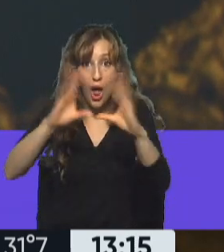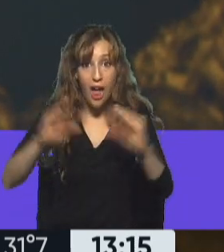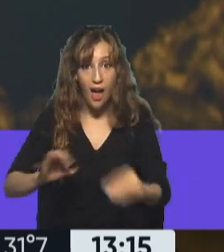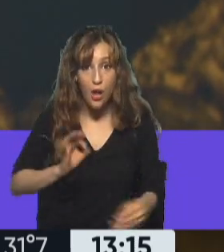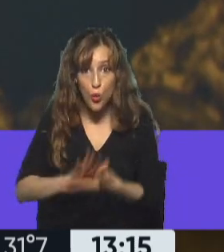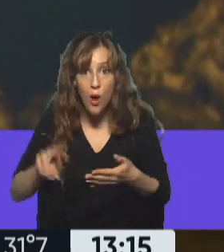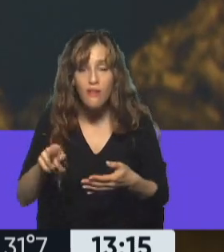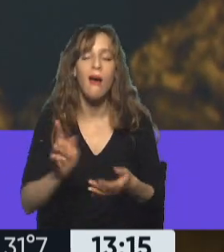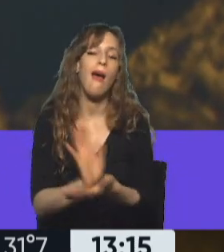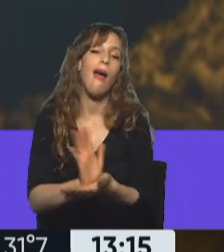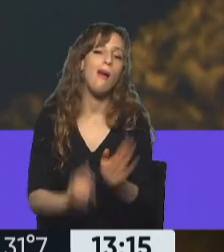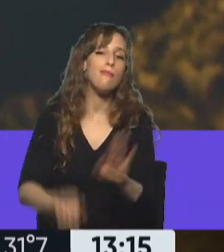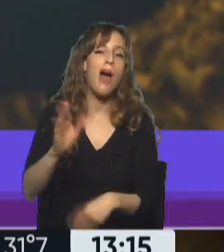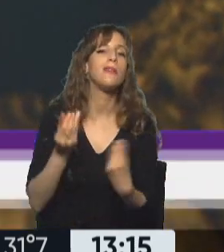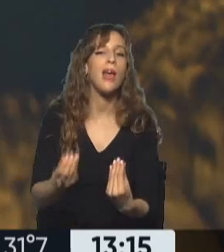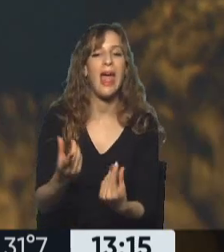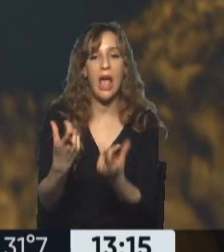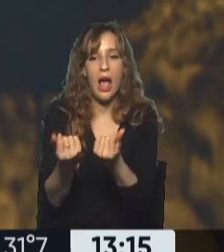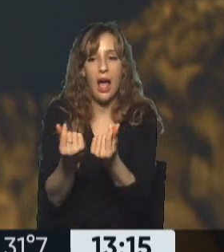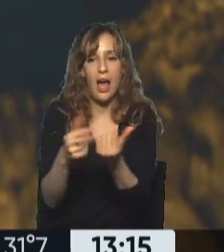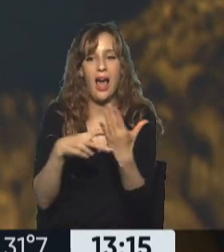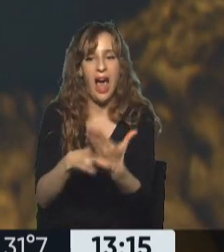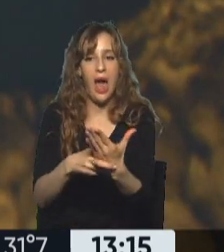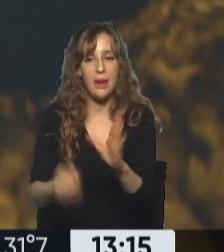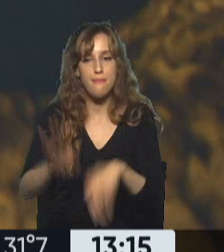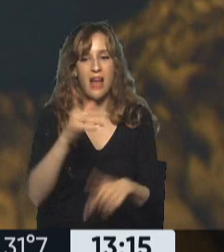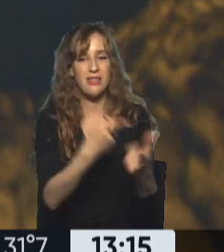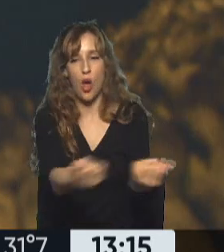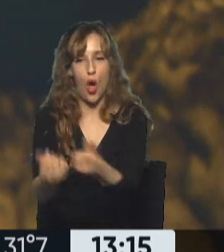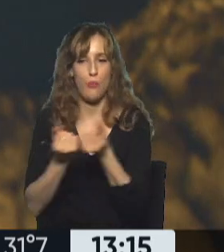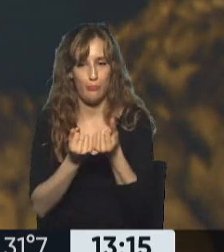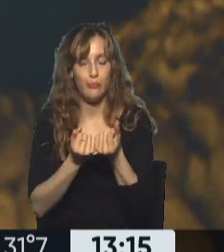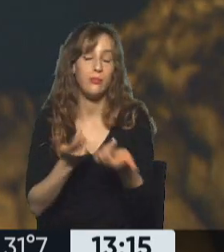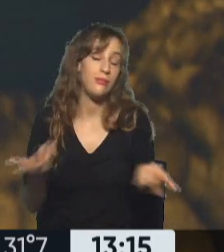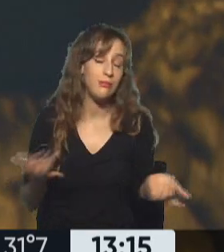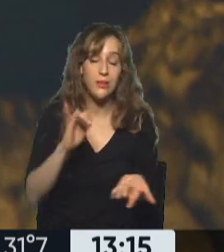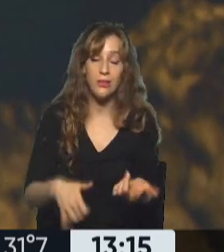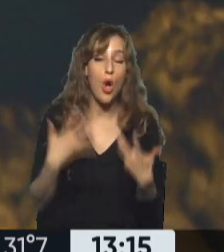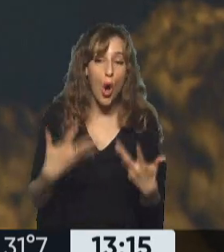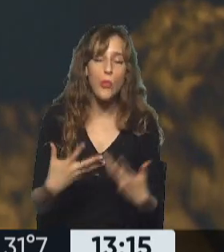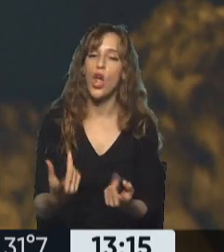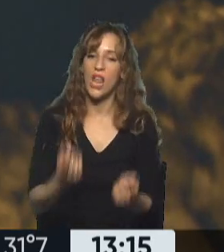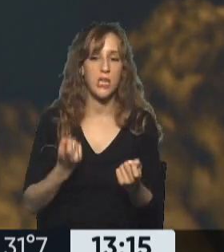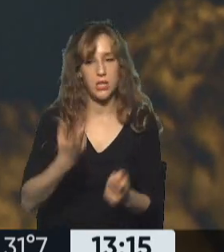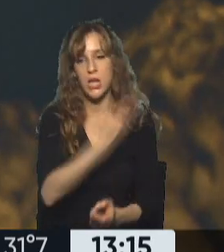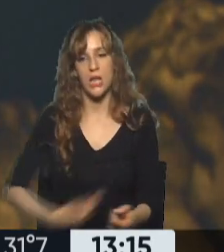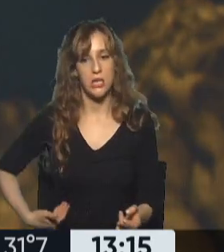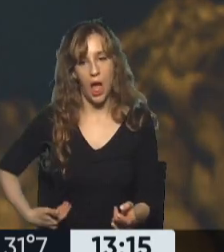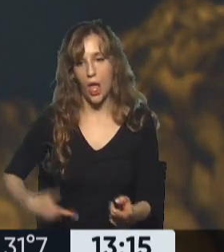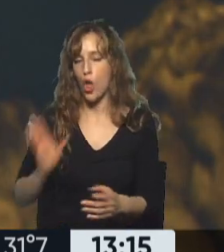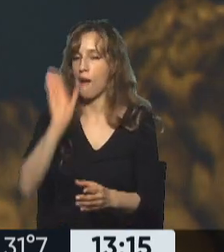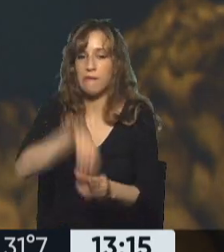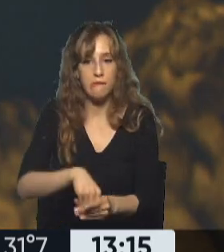remarcar, producto de que la carne va a ser un bien demandado. No hay ninguna duda que entonces tiene que haber una actitud del Estado de